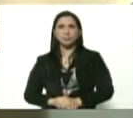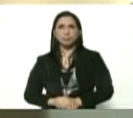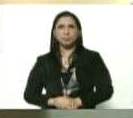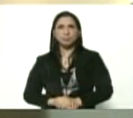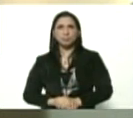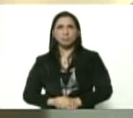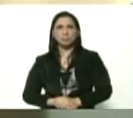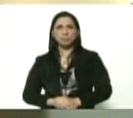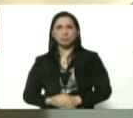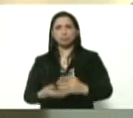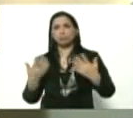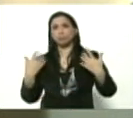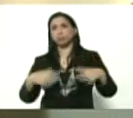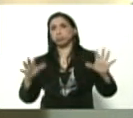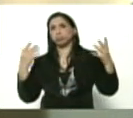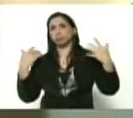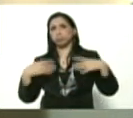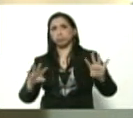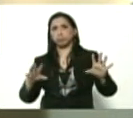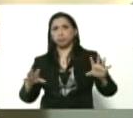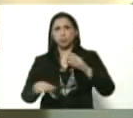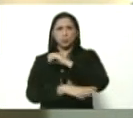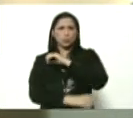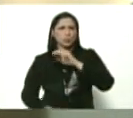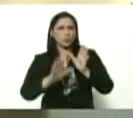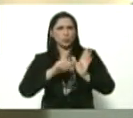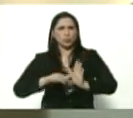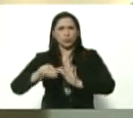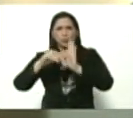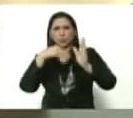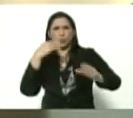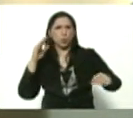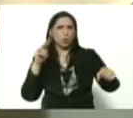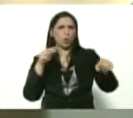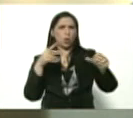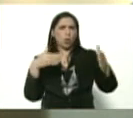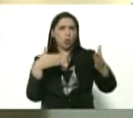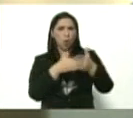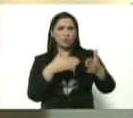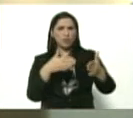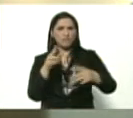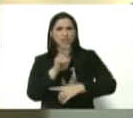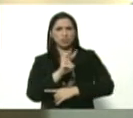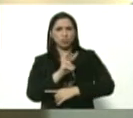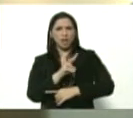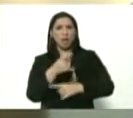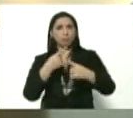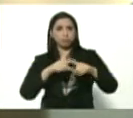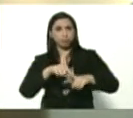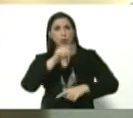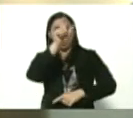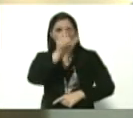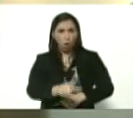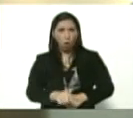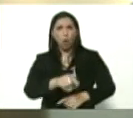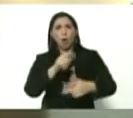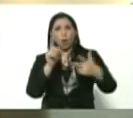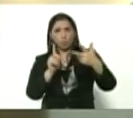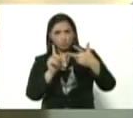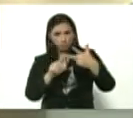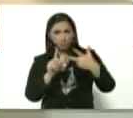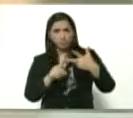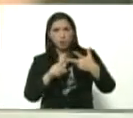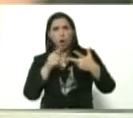por múltiples delitos, un tal Sergio Guevara Vergara, prófugo de la